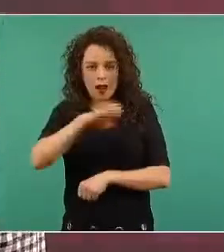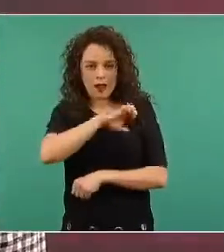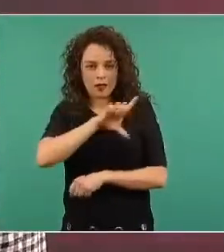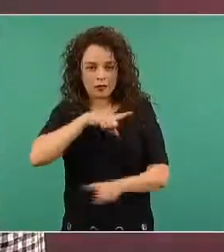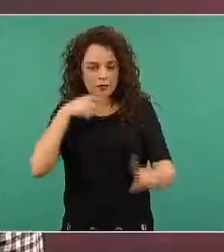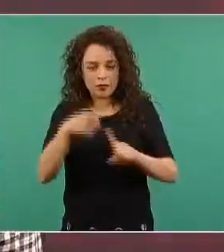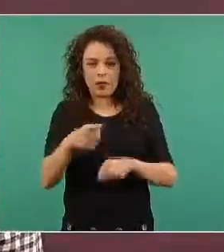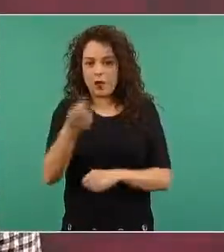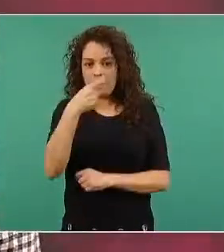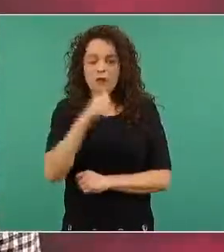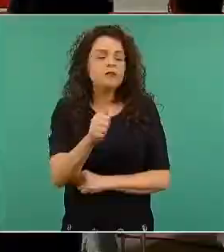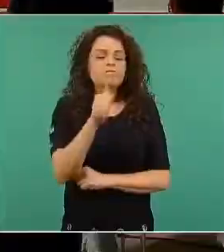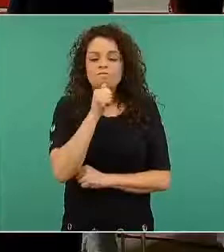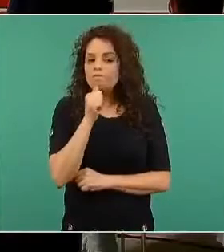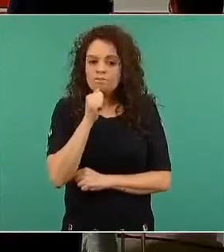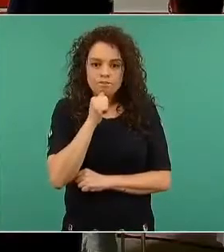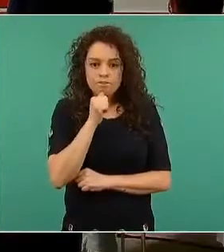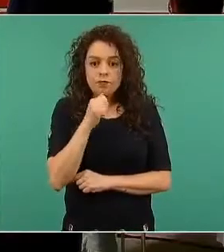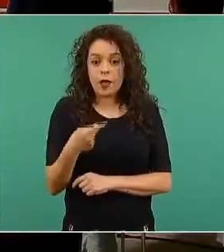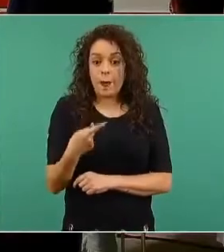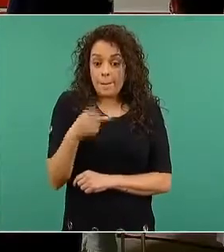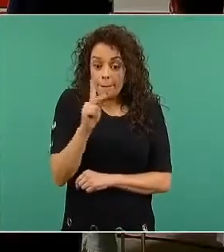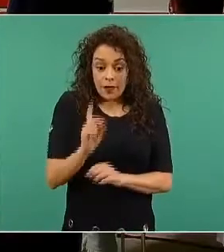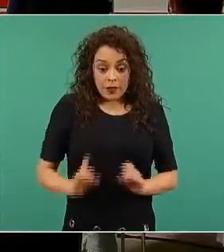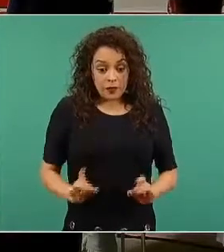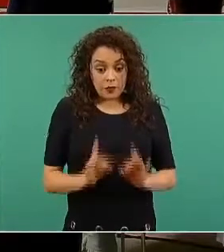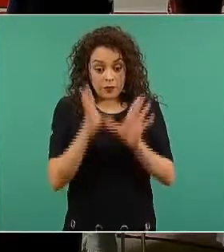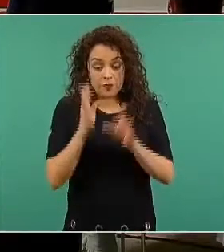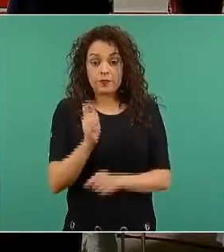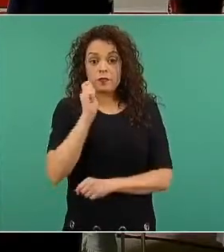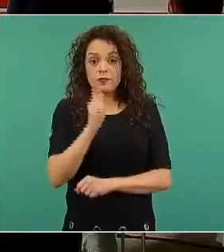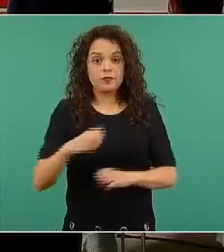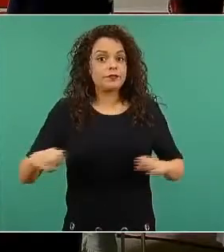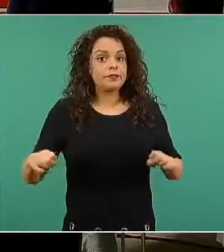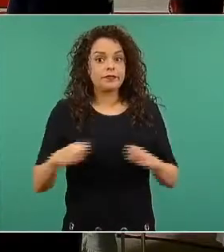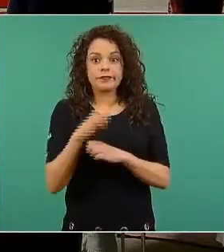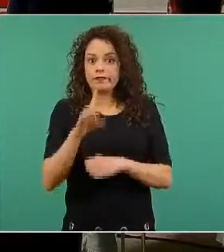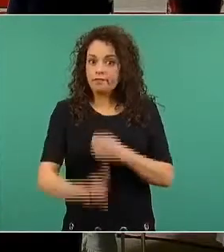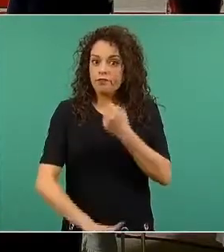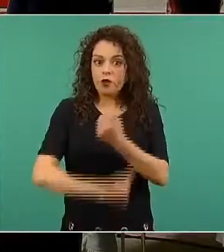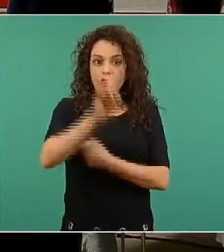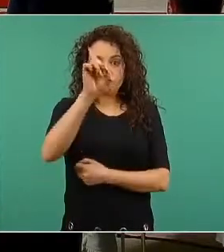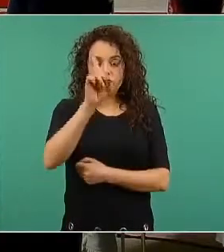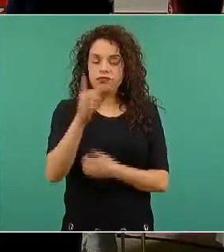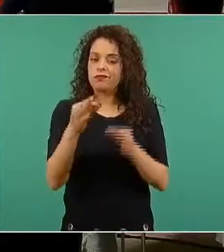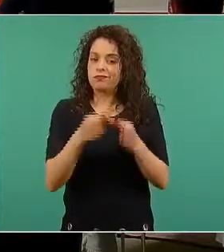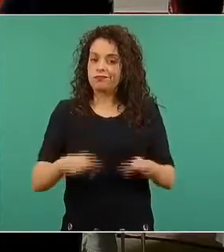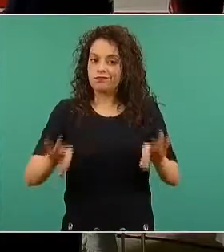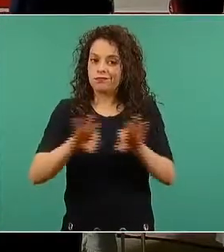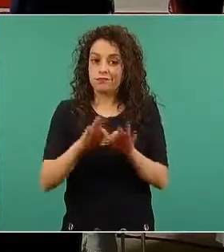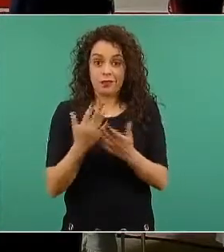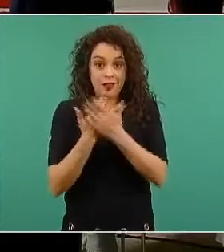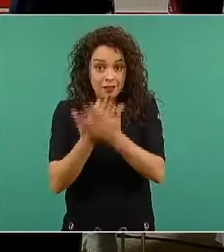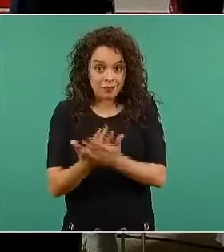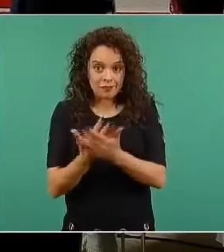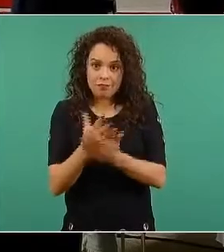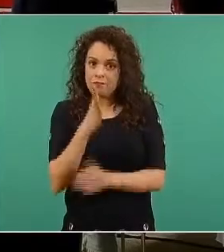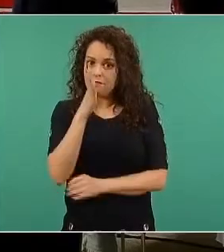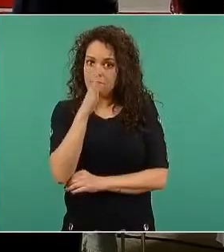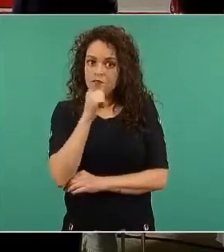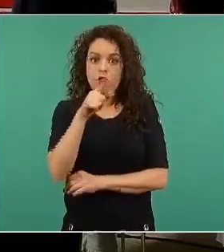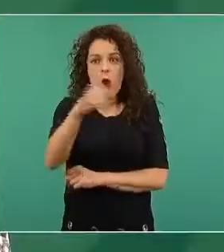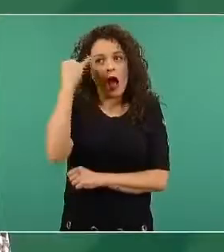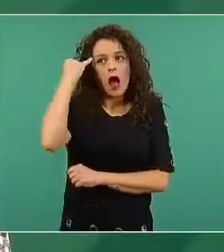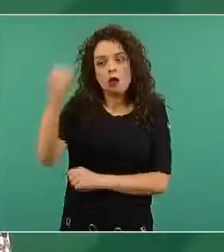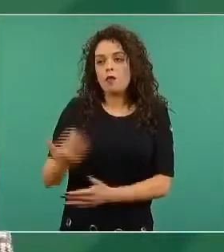Pero, dada la condición de emergencia, es muy importante no esperar. Imagínense que esperáramos